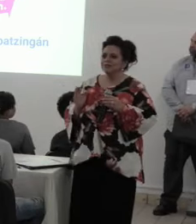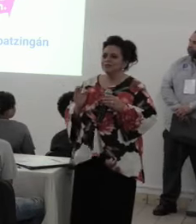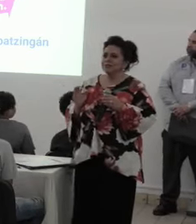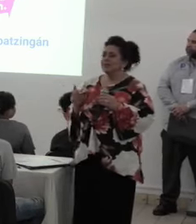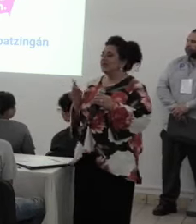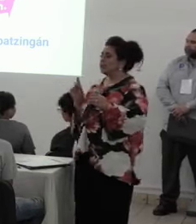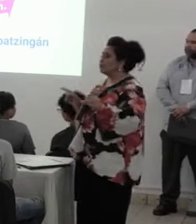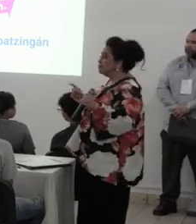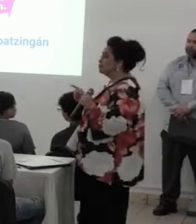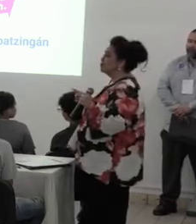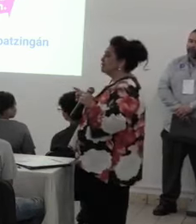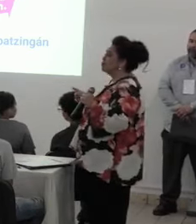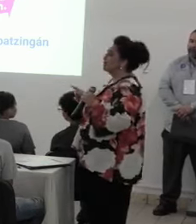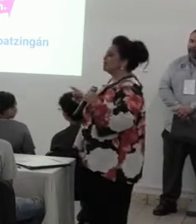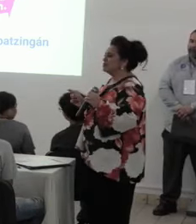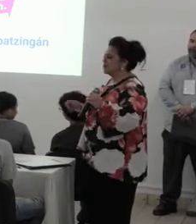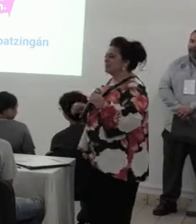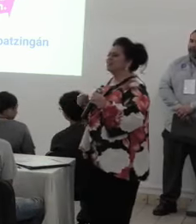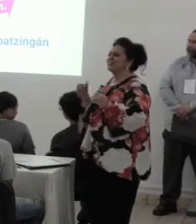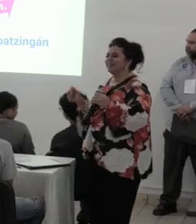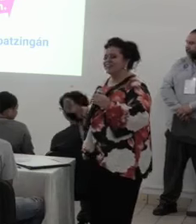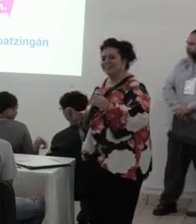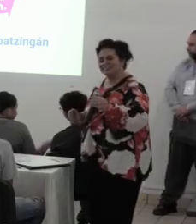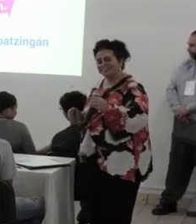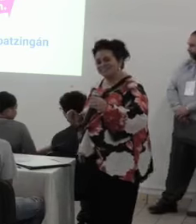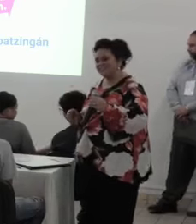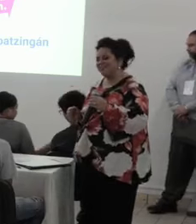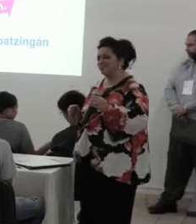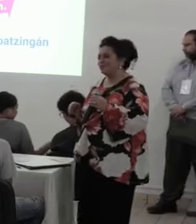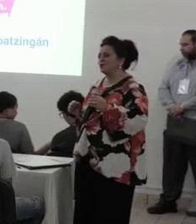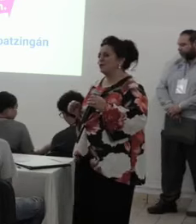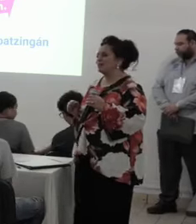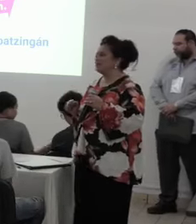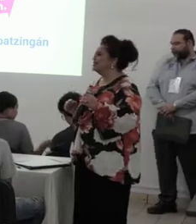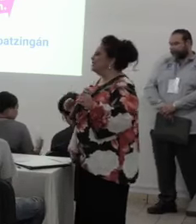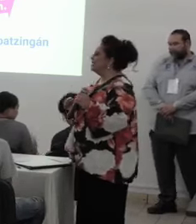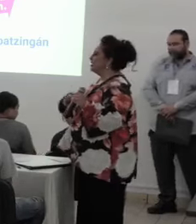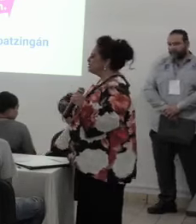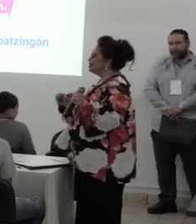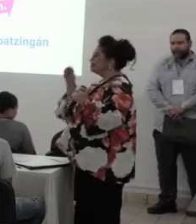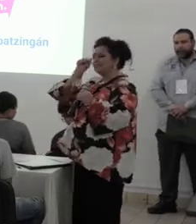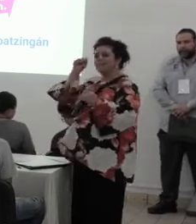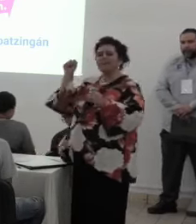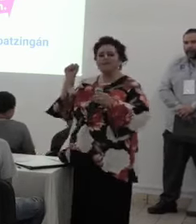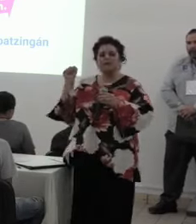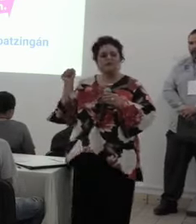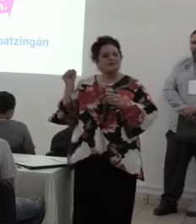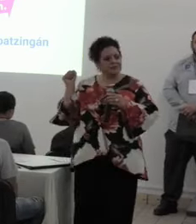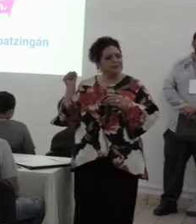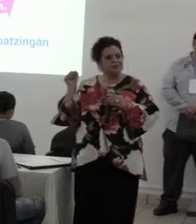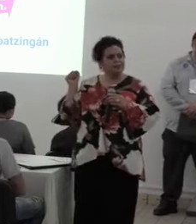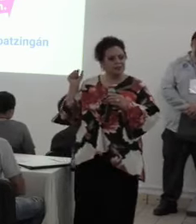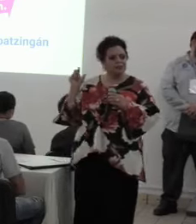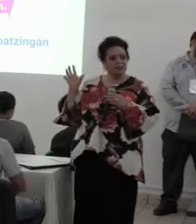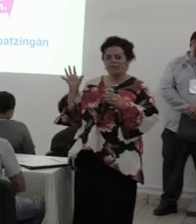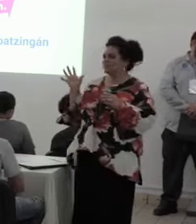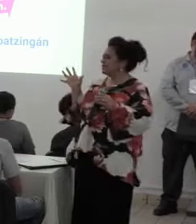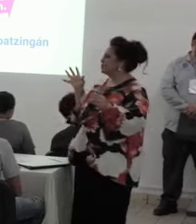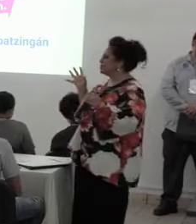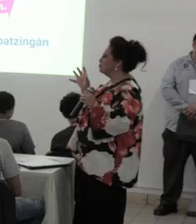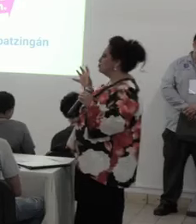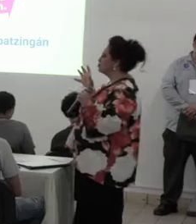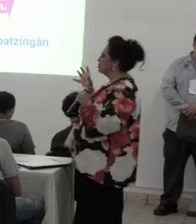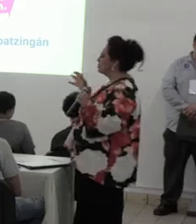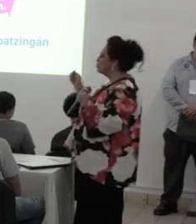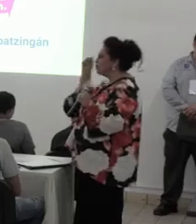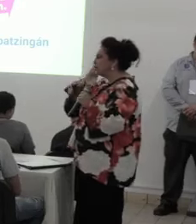haciendo. Y la otra forma de participar, que es la que se necesita en nuestro país, es levantar la mano y decir, sí, las cosas puede ser